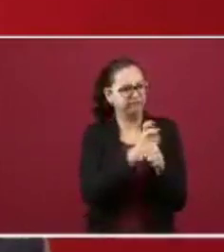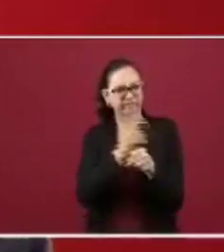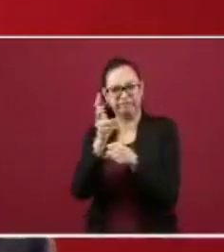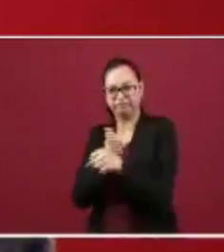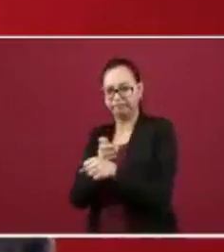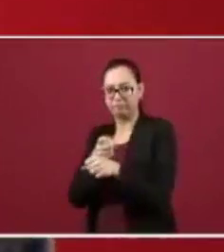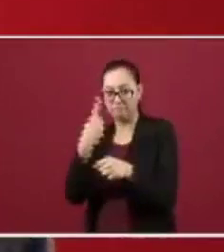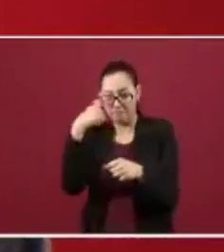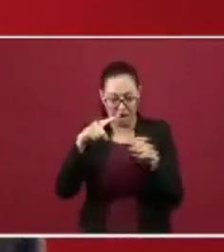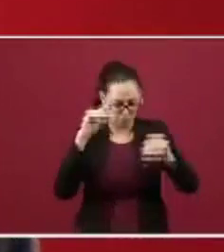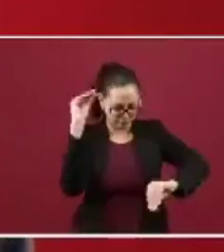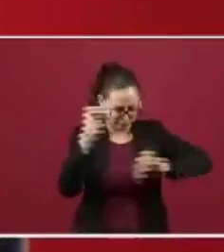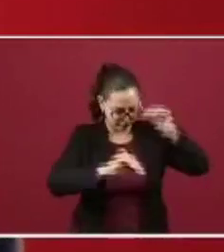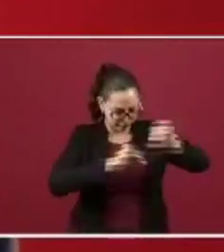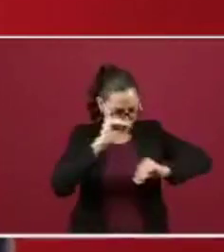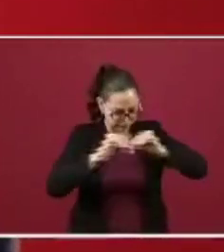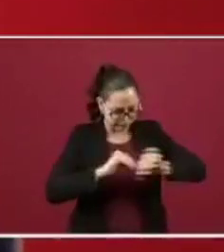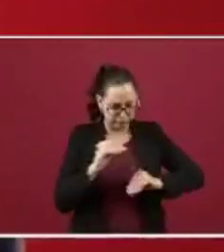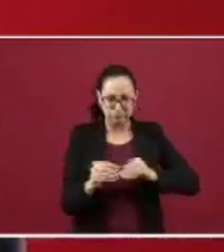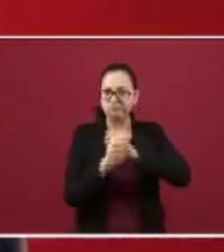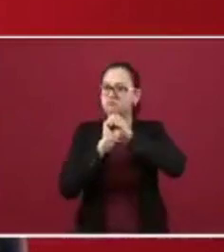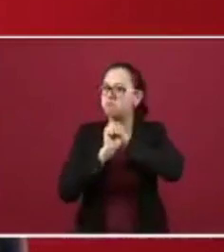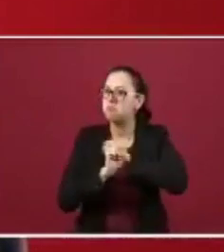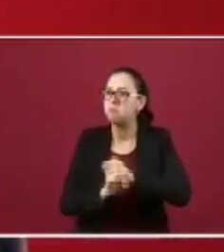dirigida a los jóvenes.